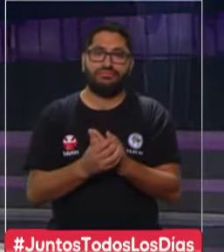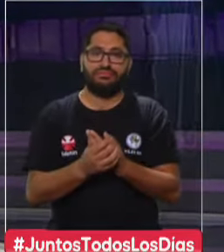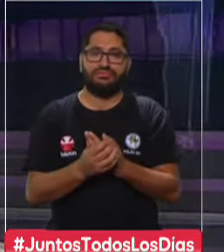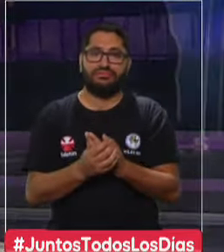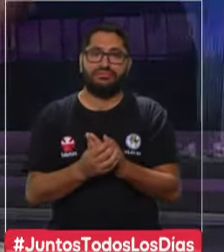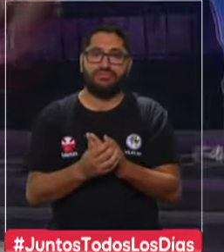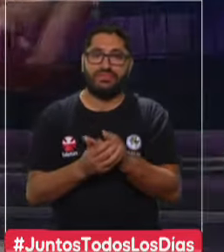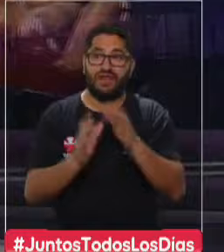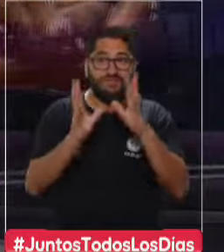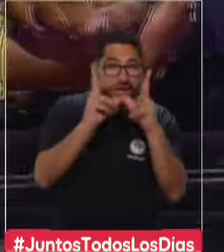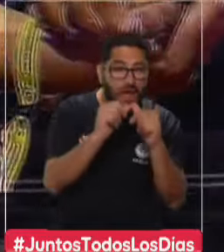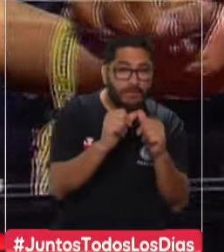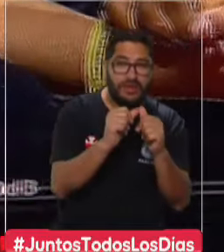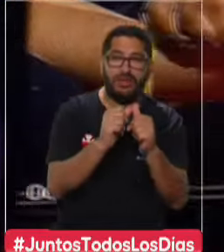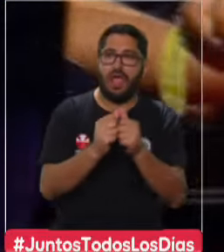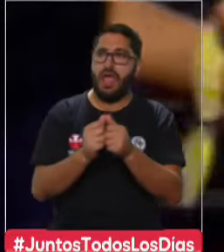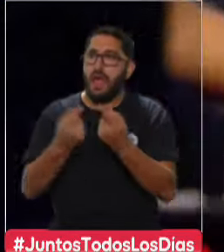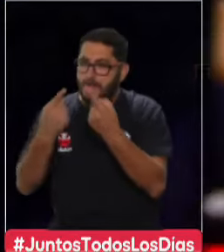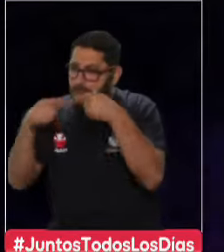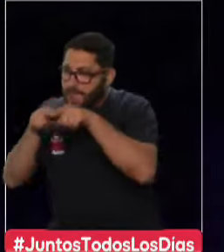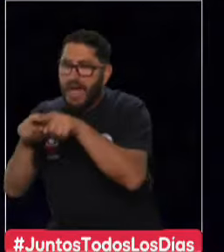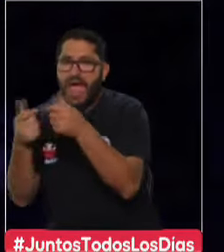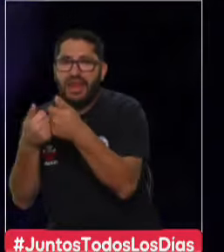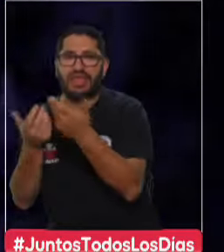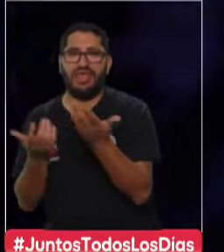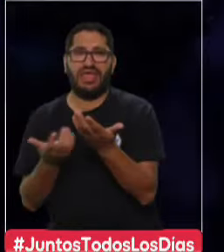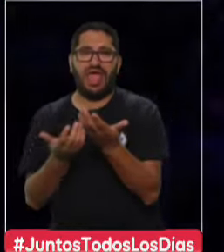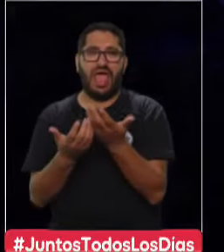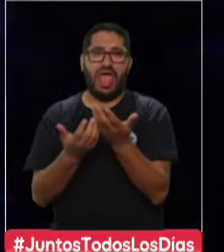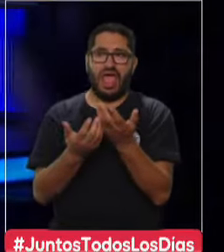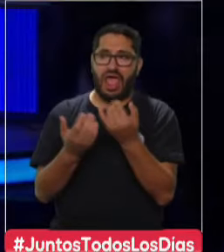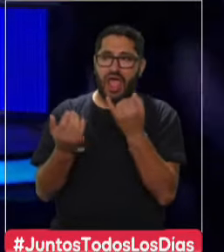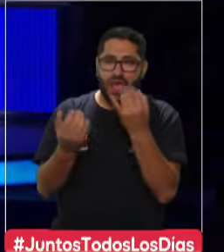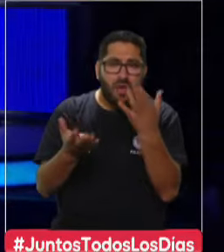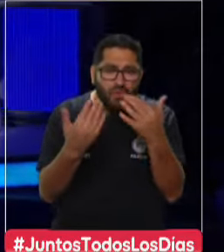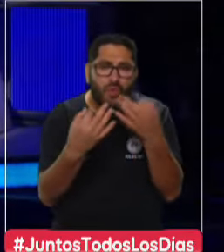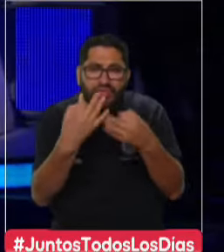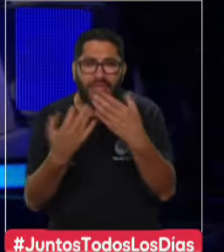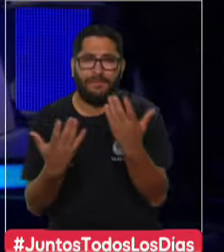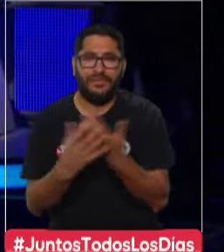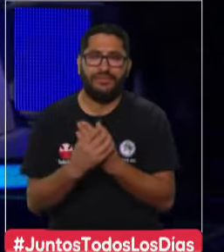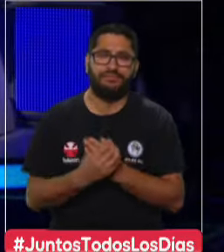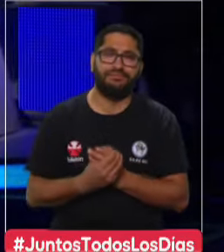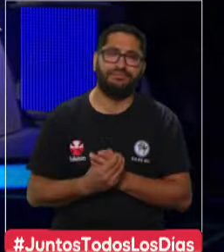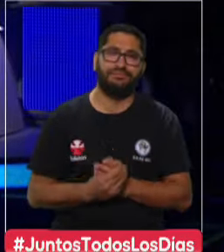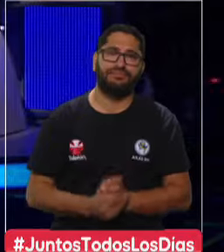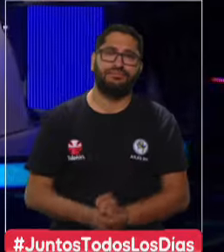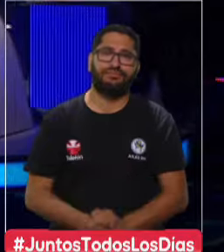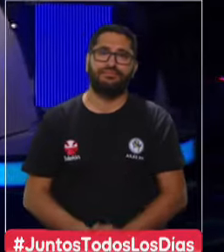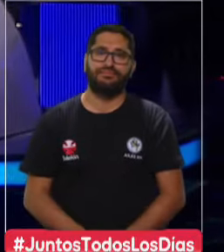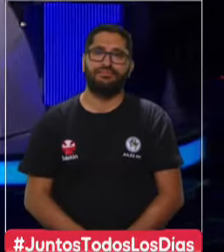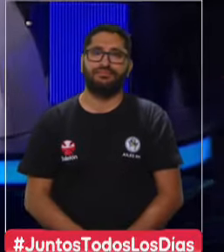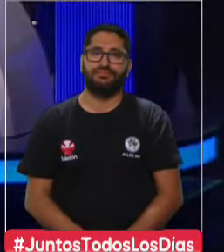tu pareja, a tu hijo, a tu vida, a tu equipo, tu team. O sea, mira, es complejo. Yo creo